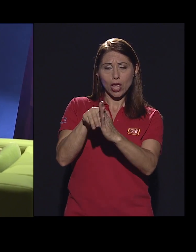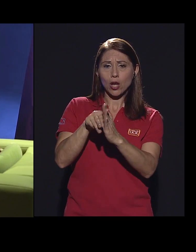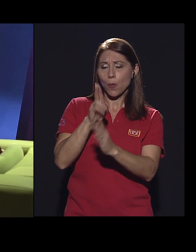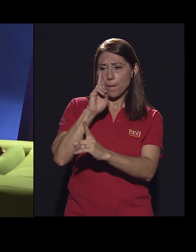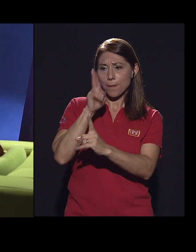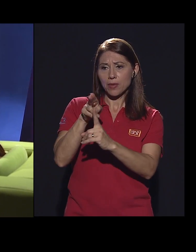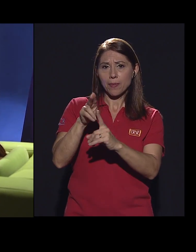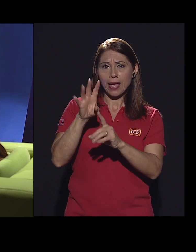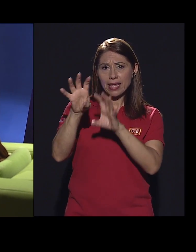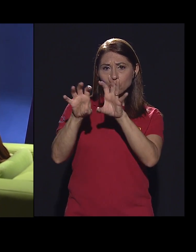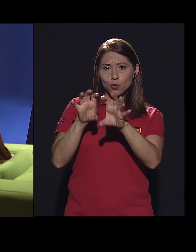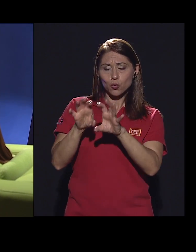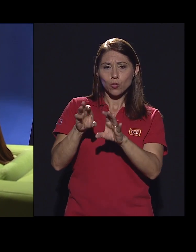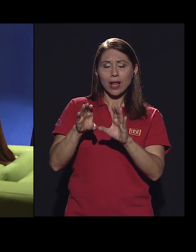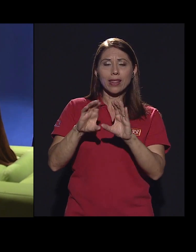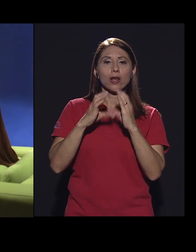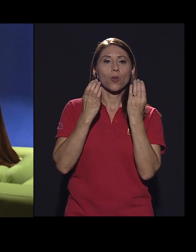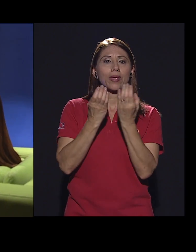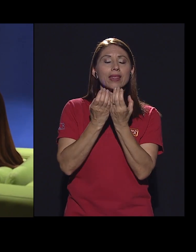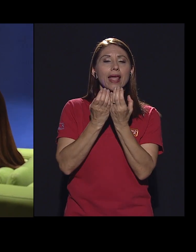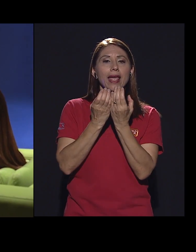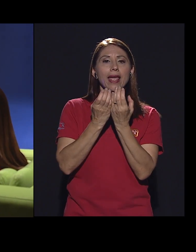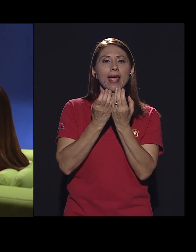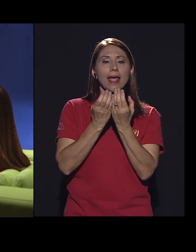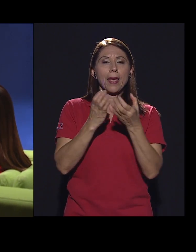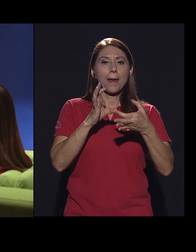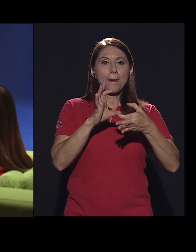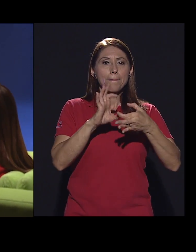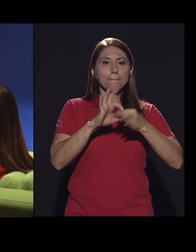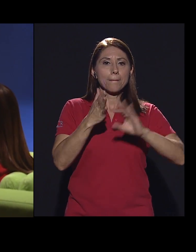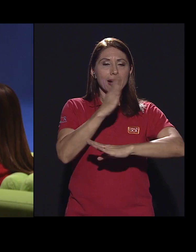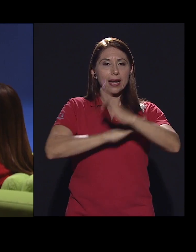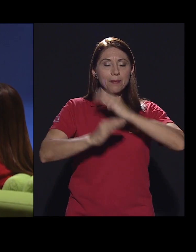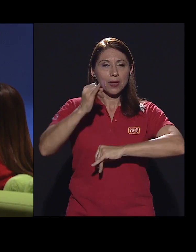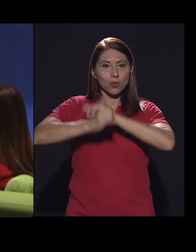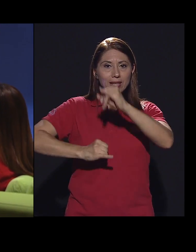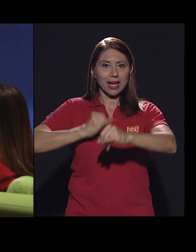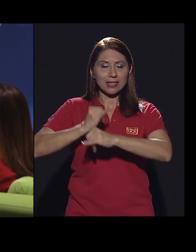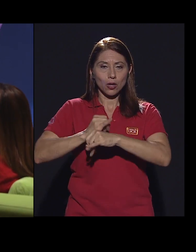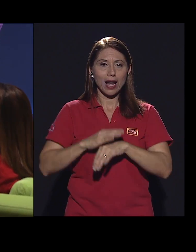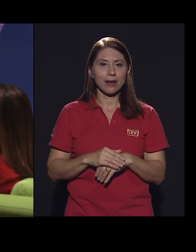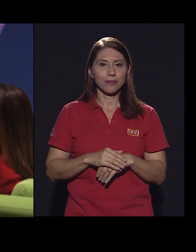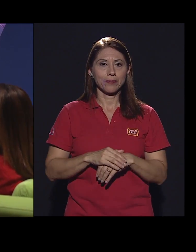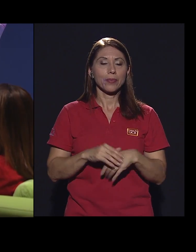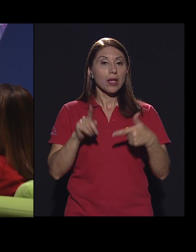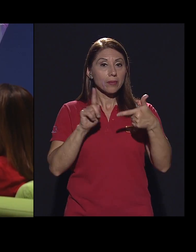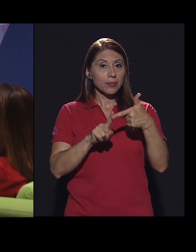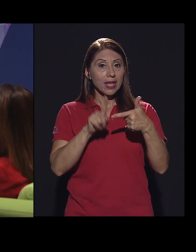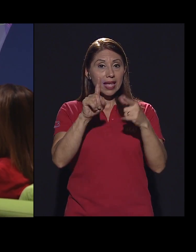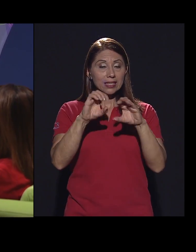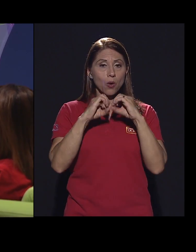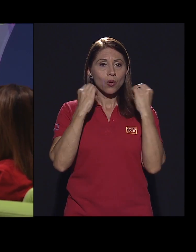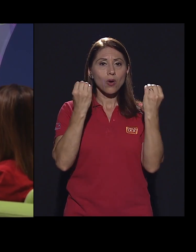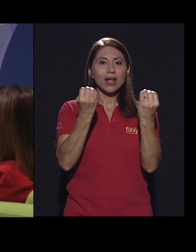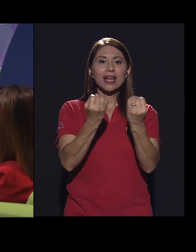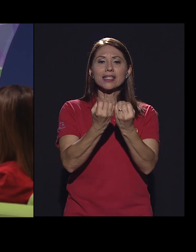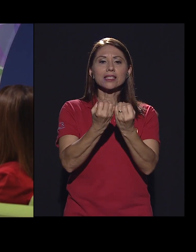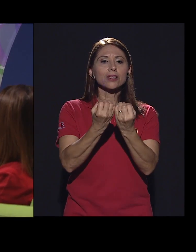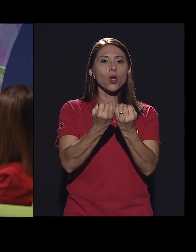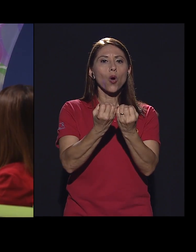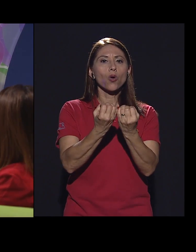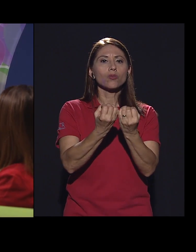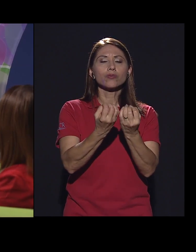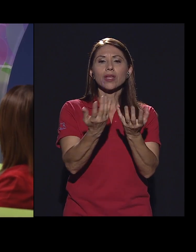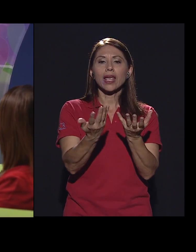modelo que utiliza el Comité Paralímpico Internacional. Después, que sea una organización que realmente sea